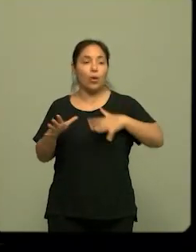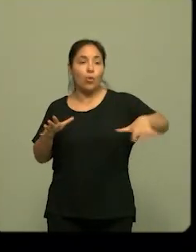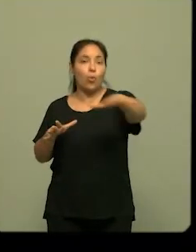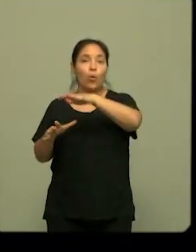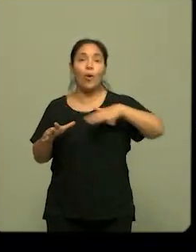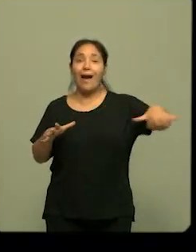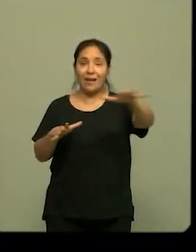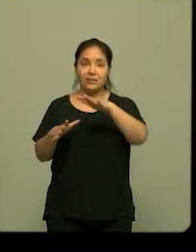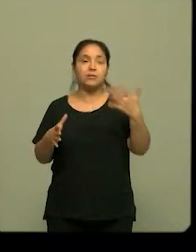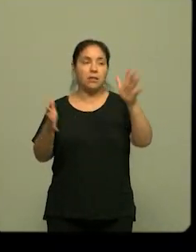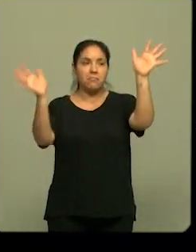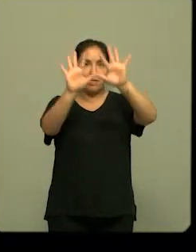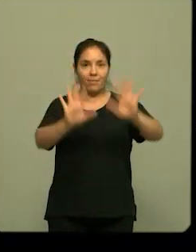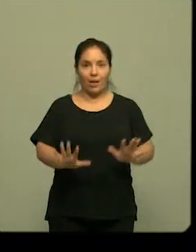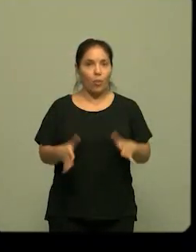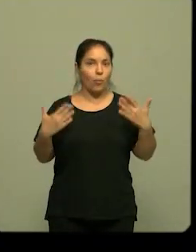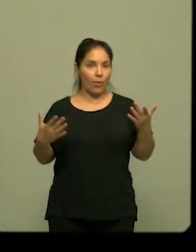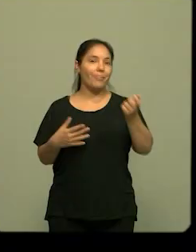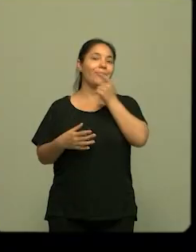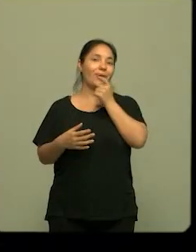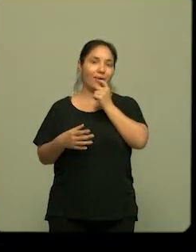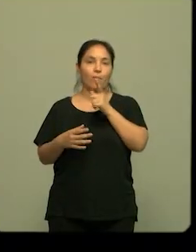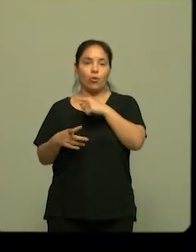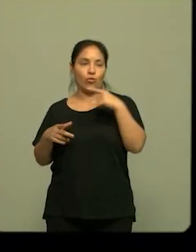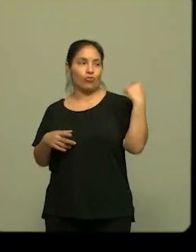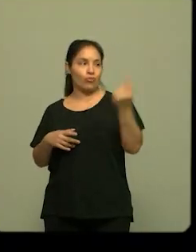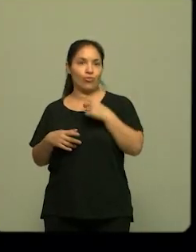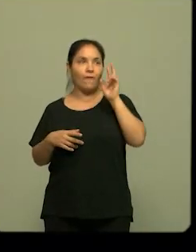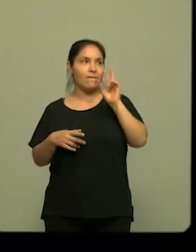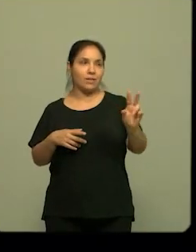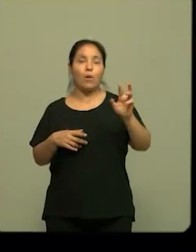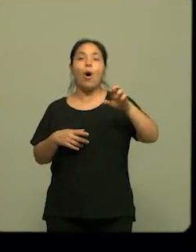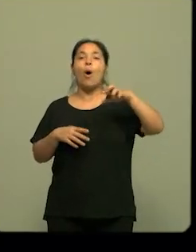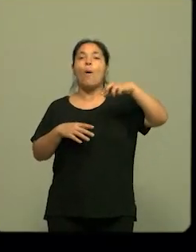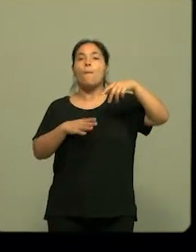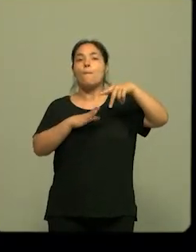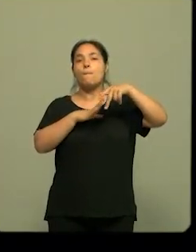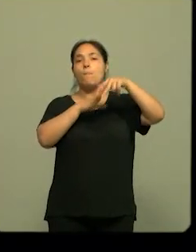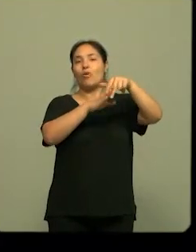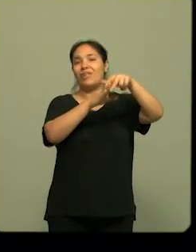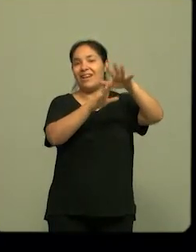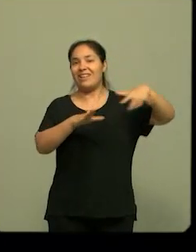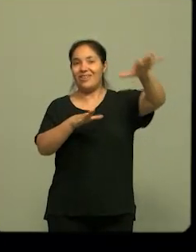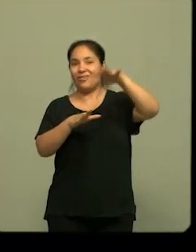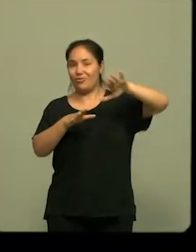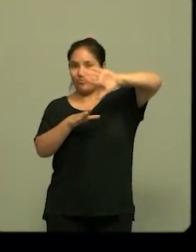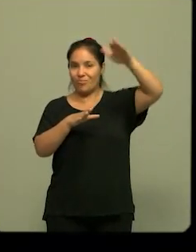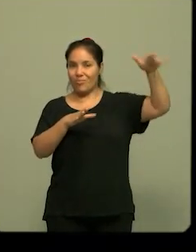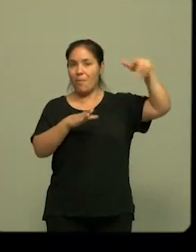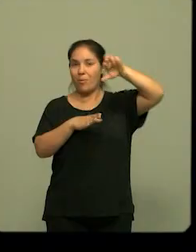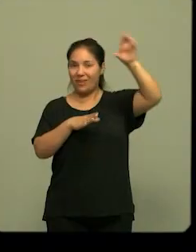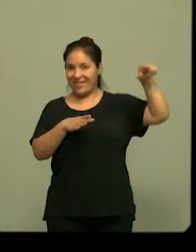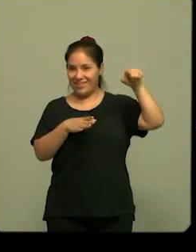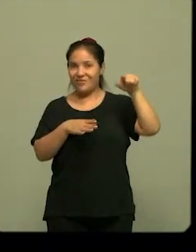estén preparados para eso. Por ejemplo, nosotros hemos visto fiestas en Potrerillos Ujú. y, por ejemplo, algunas de esas fiestas, para